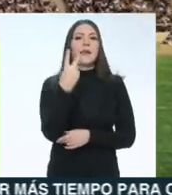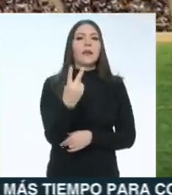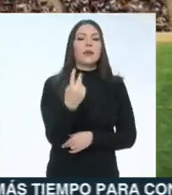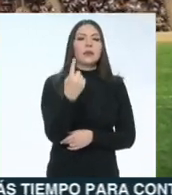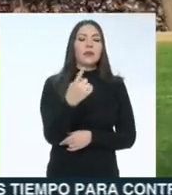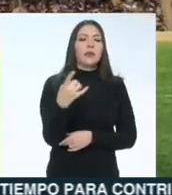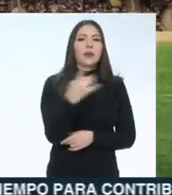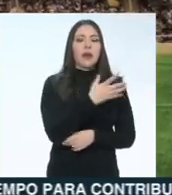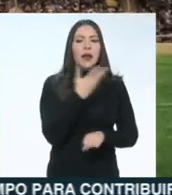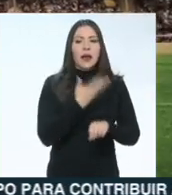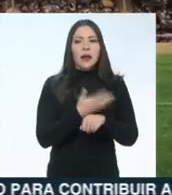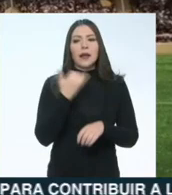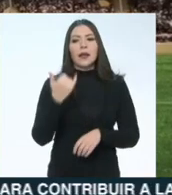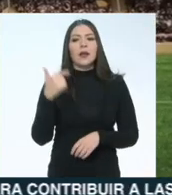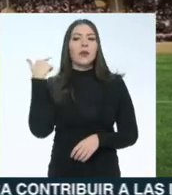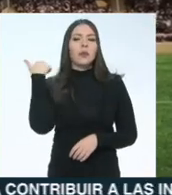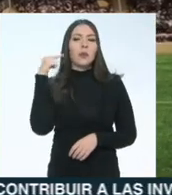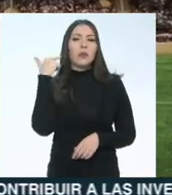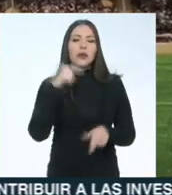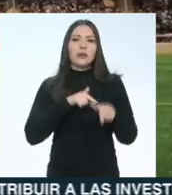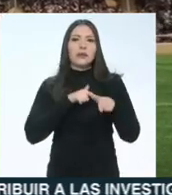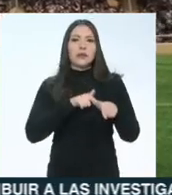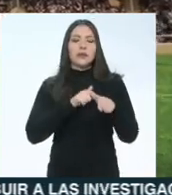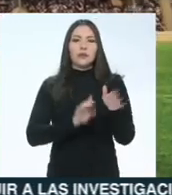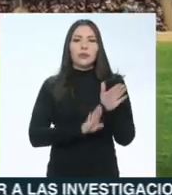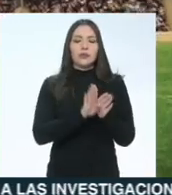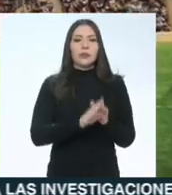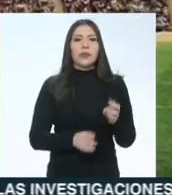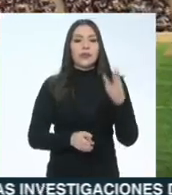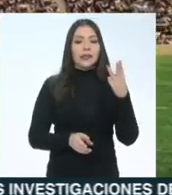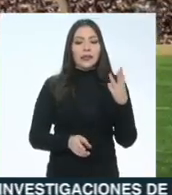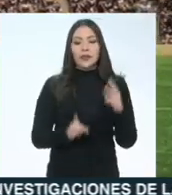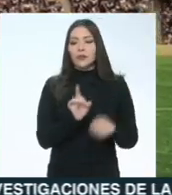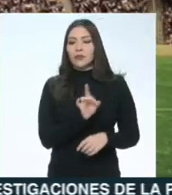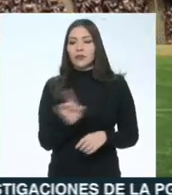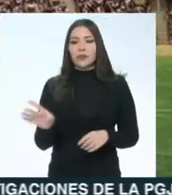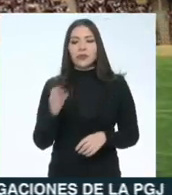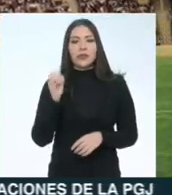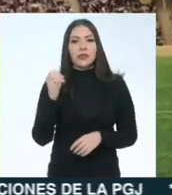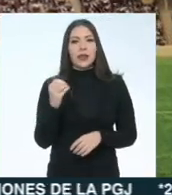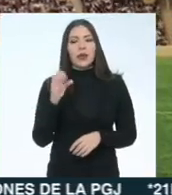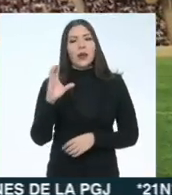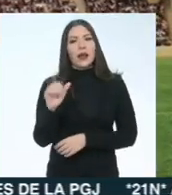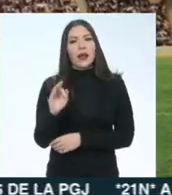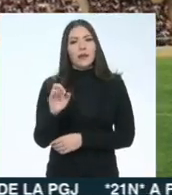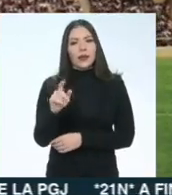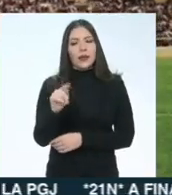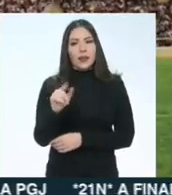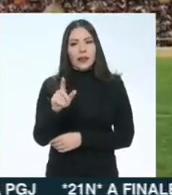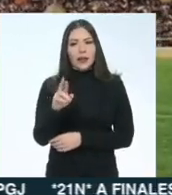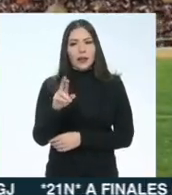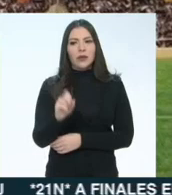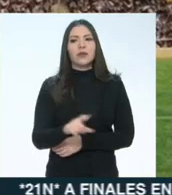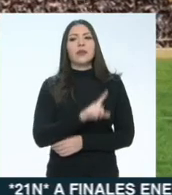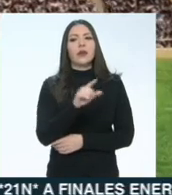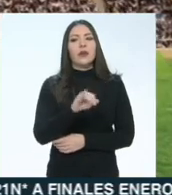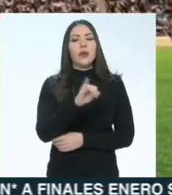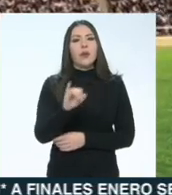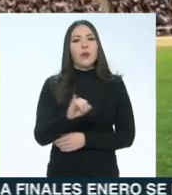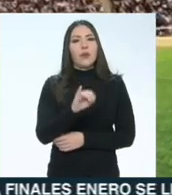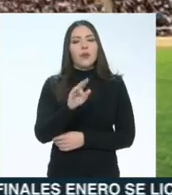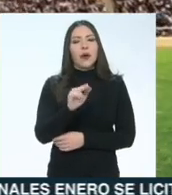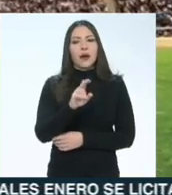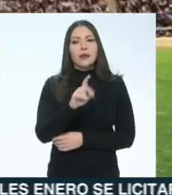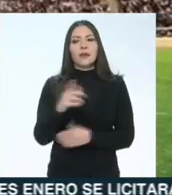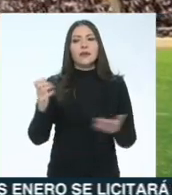mientras que Guadalajara sigue imparable y venció 3-0 a Cafetaleros. Tijuana ganó 2-0 con Atlante y